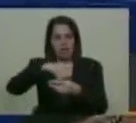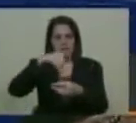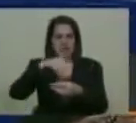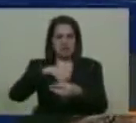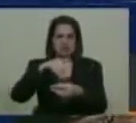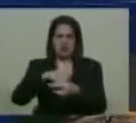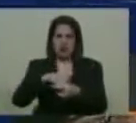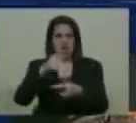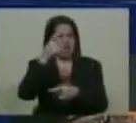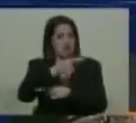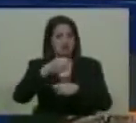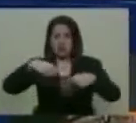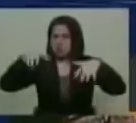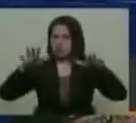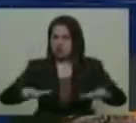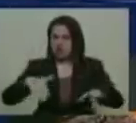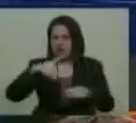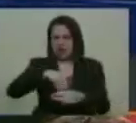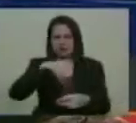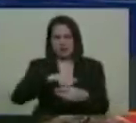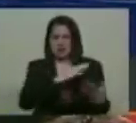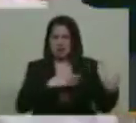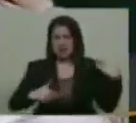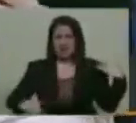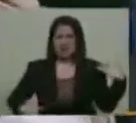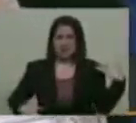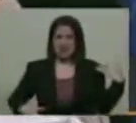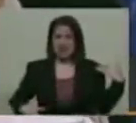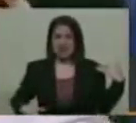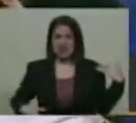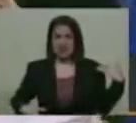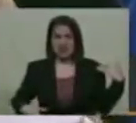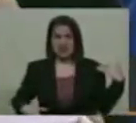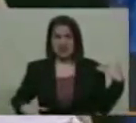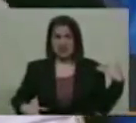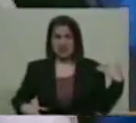debíamos suspender las elecciones presidenciales.